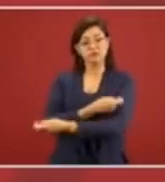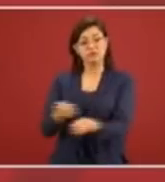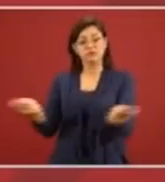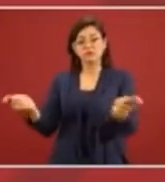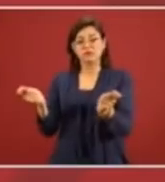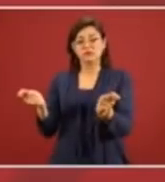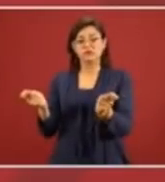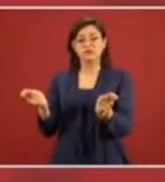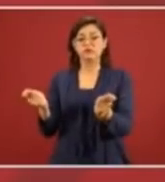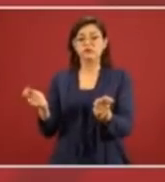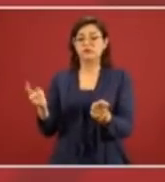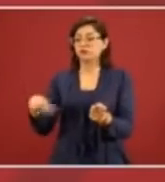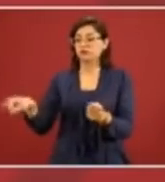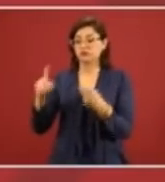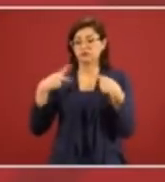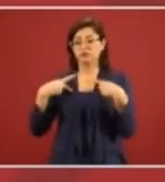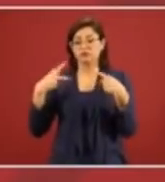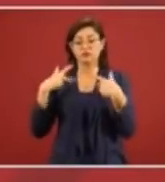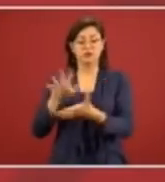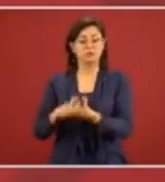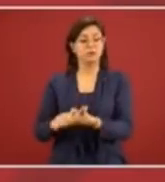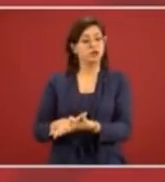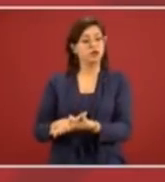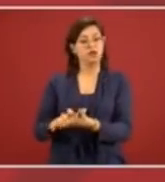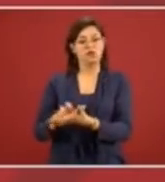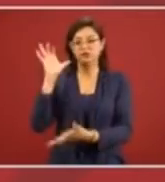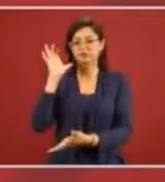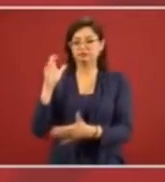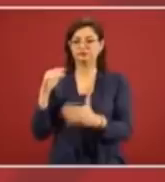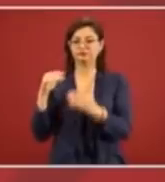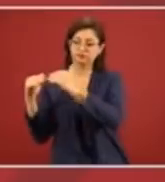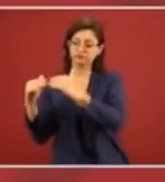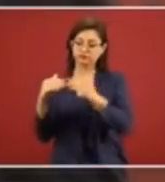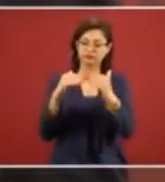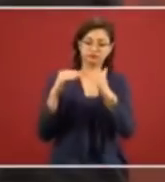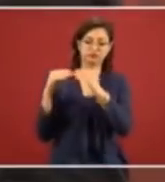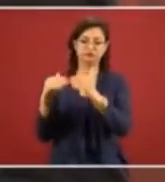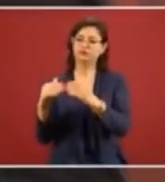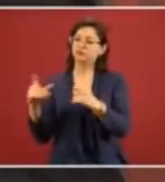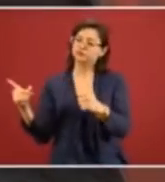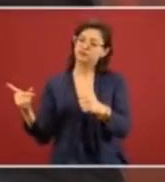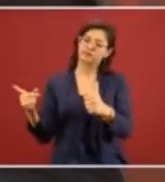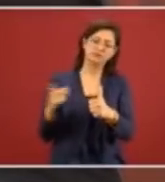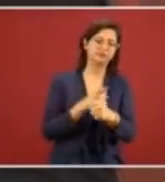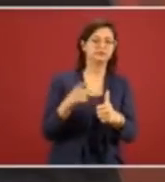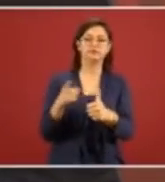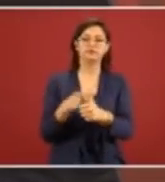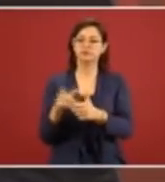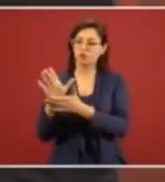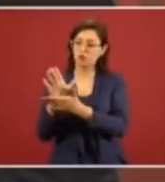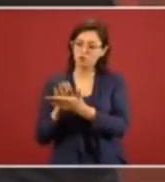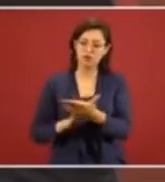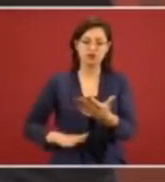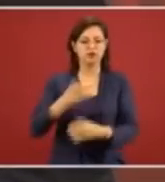a el mayor número de mexicanos y de manera preferente a los